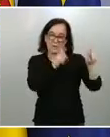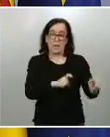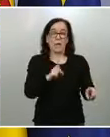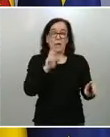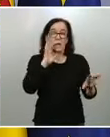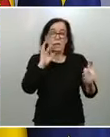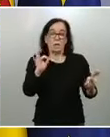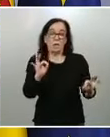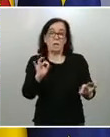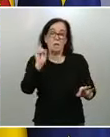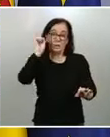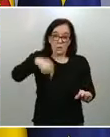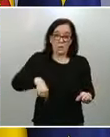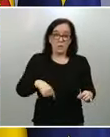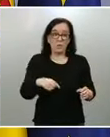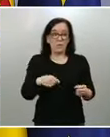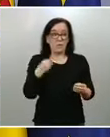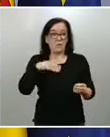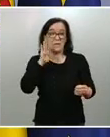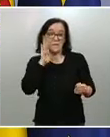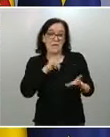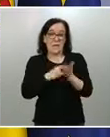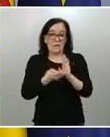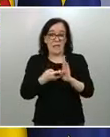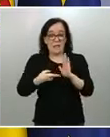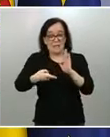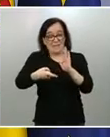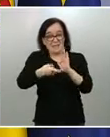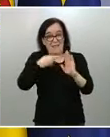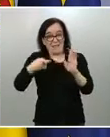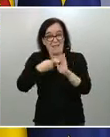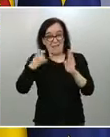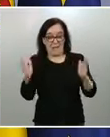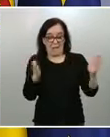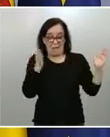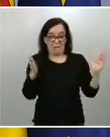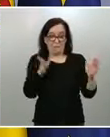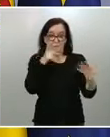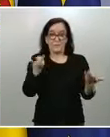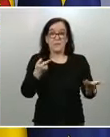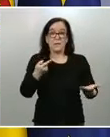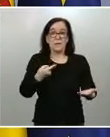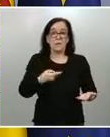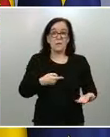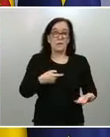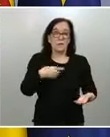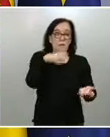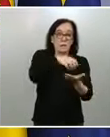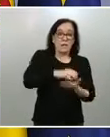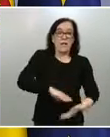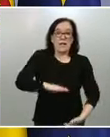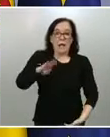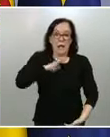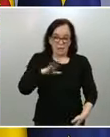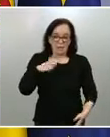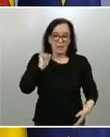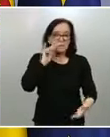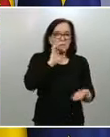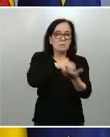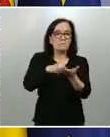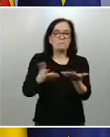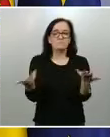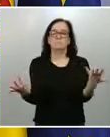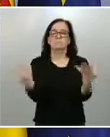entronca con los planes de desescalada y la capacidad que tengamos para integrar estas